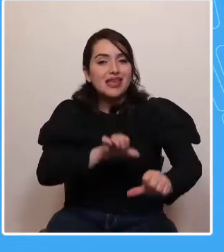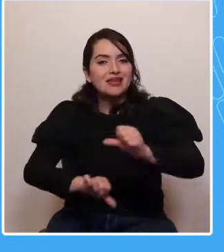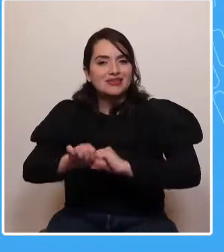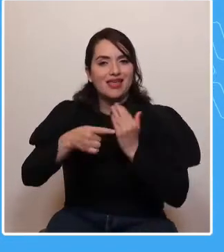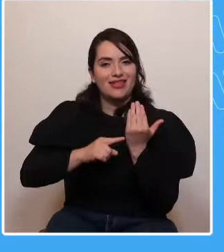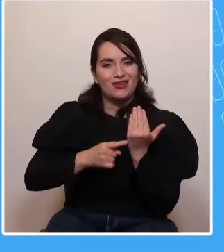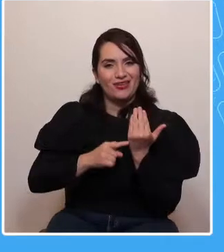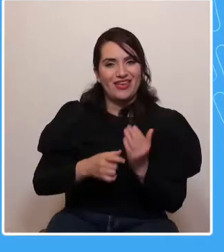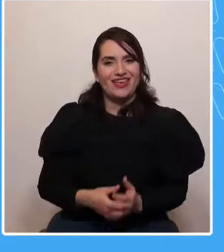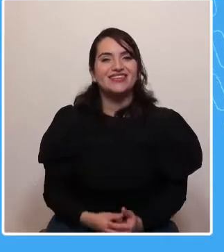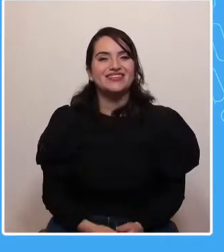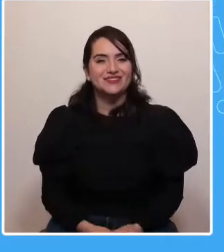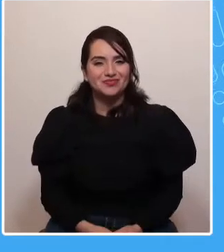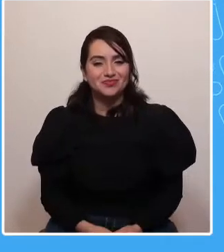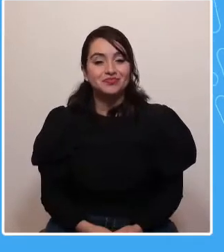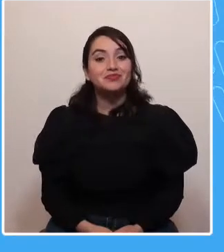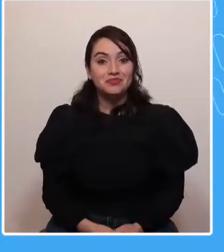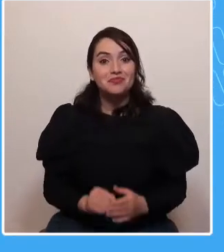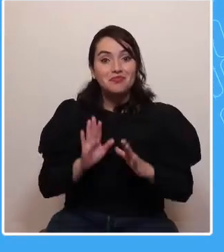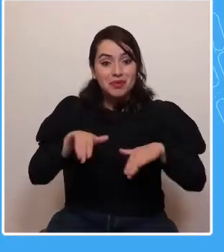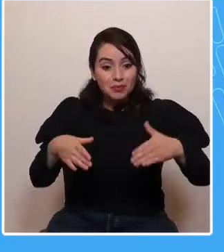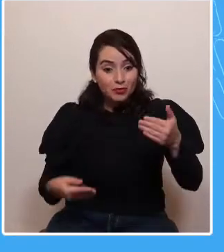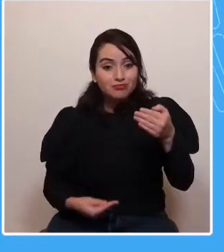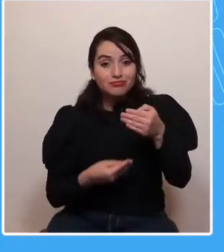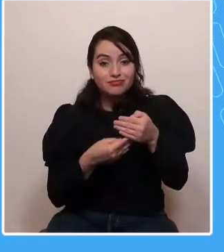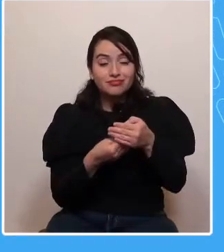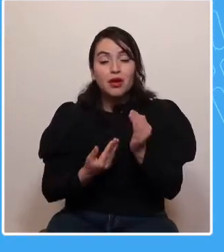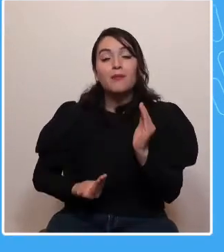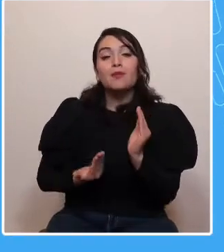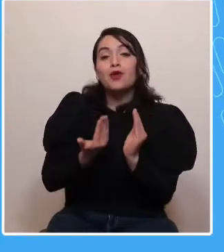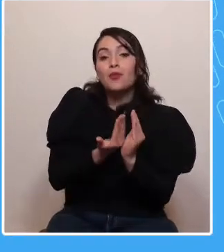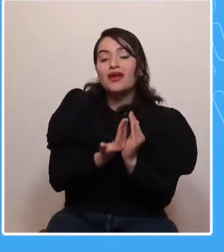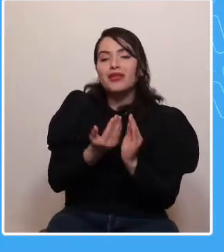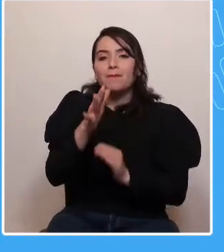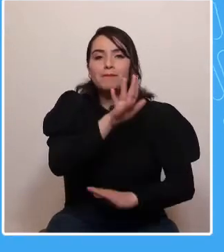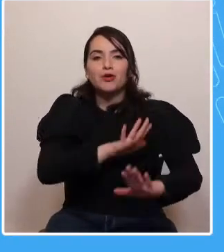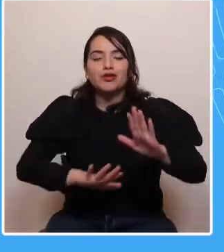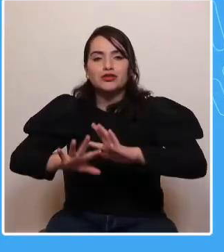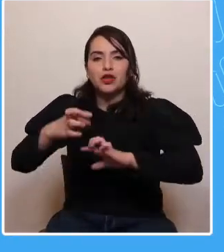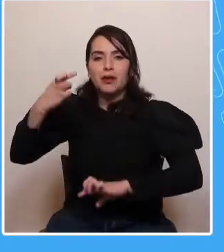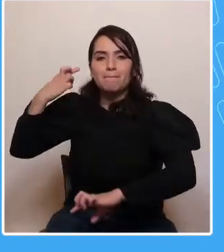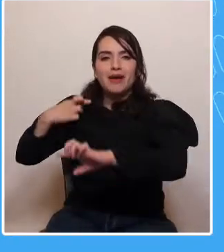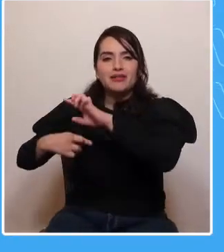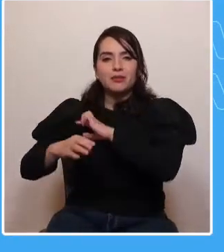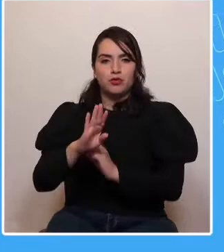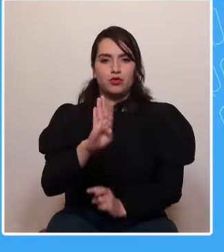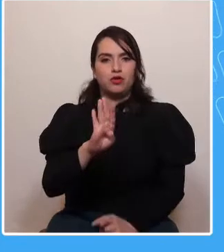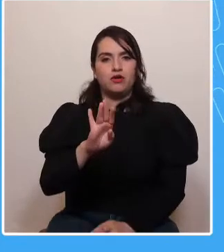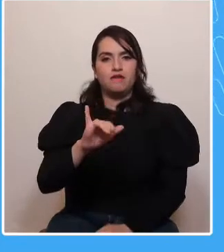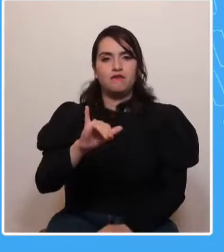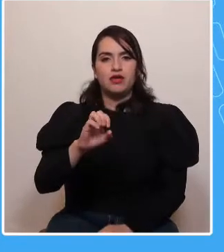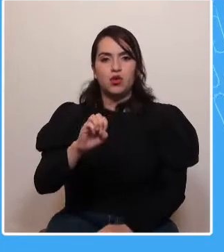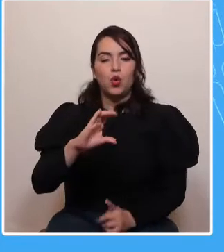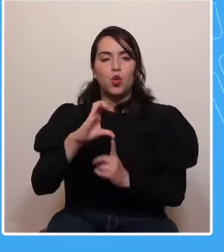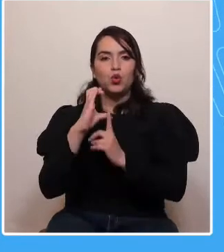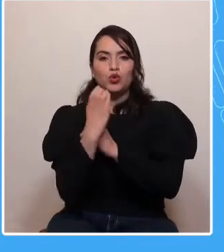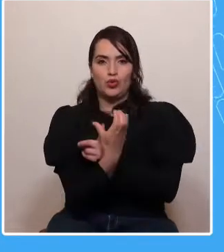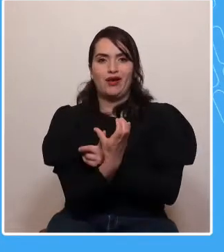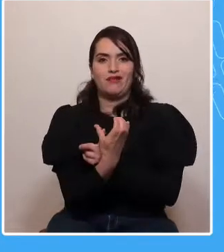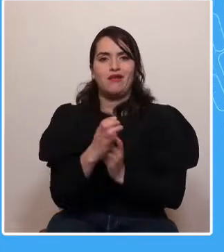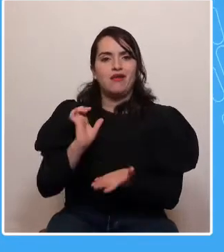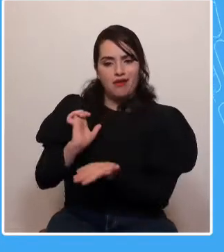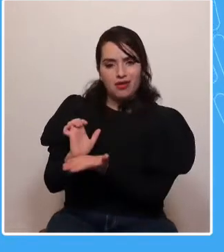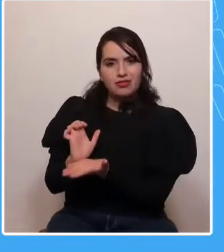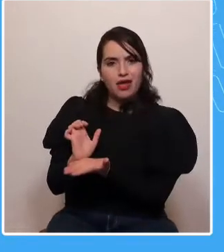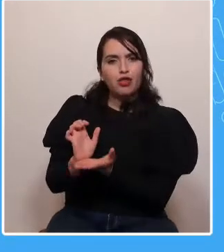tecnologías. Junto con ello, planteamos la protección al patrimonio biocultural. Queremos que el Estado conserve